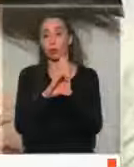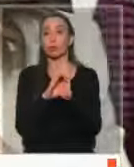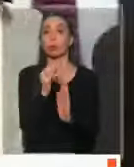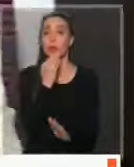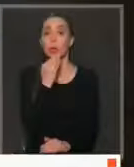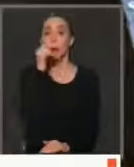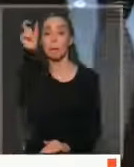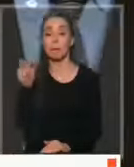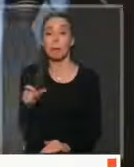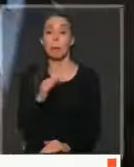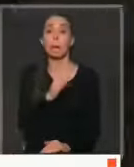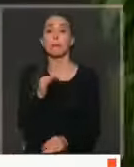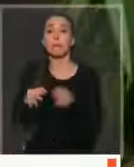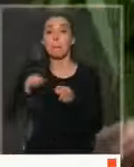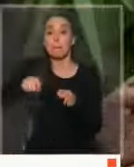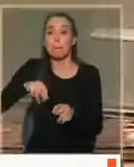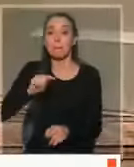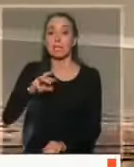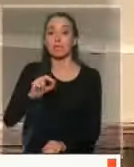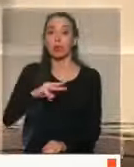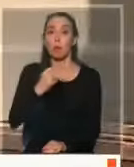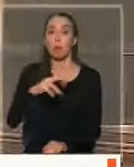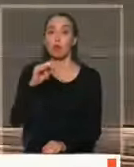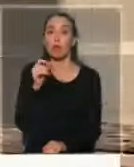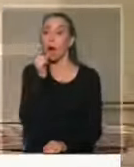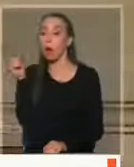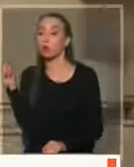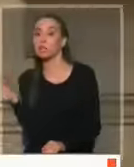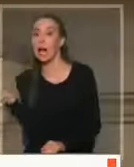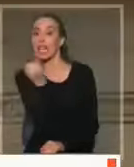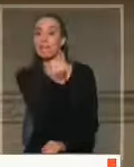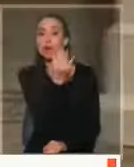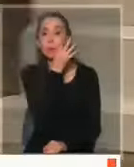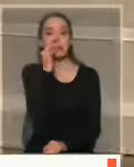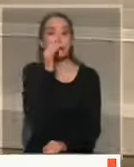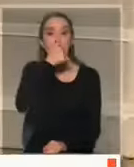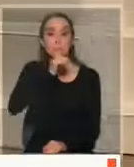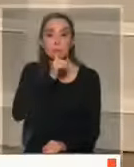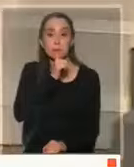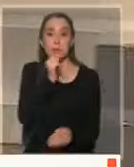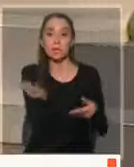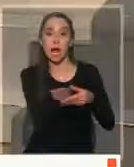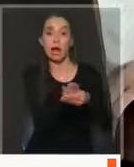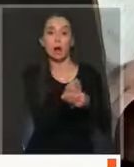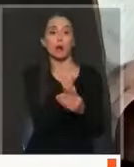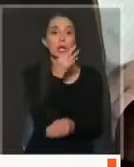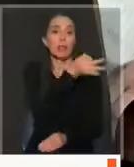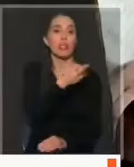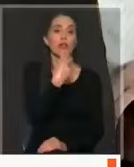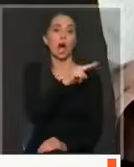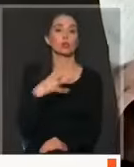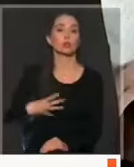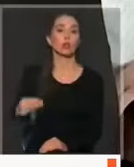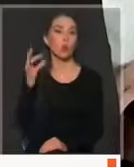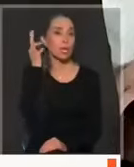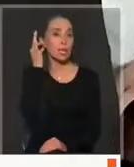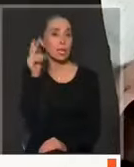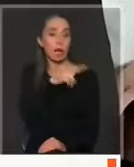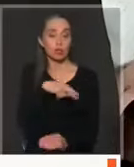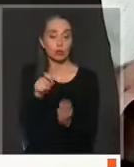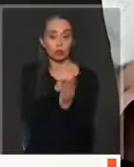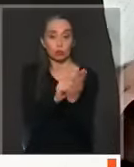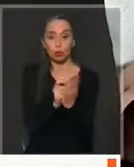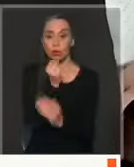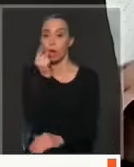incluyendo al ministro Sergio Muñoz, al que acusan de entregar información reservada de una causa a su hija. Que vamos a presentar una